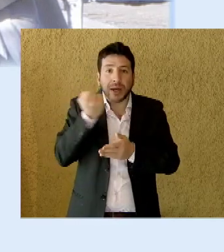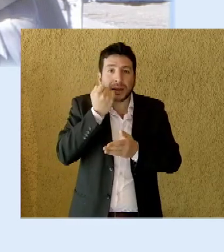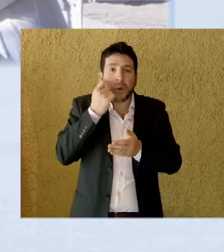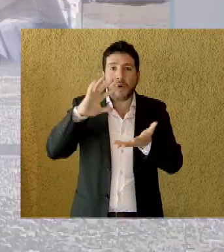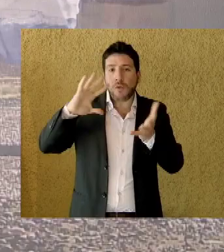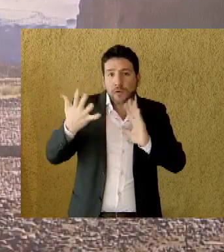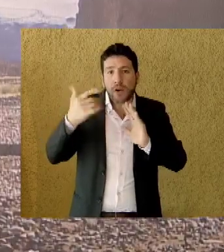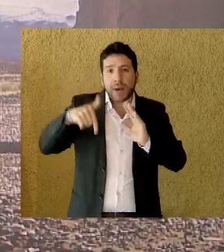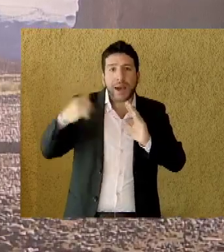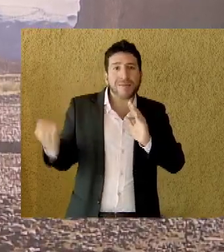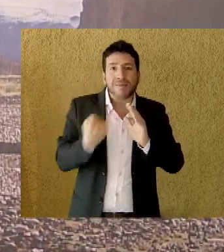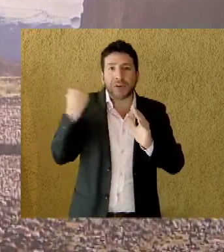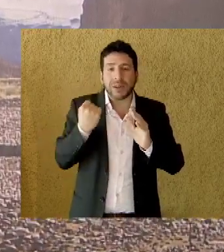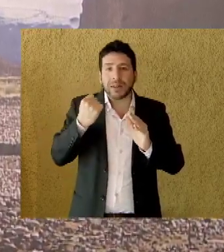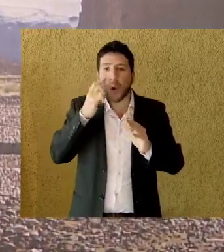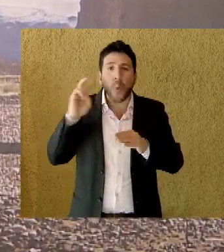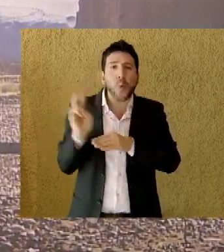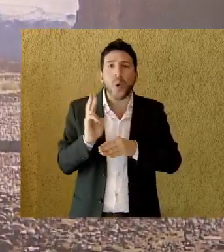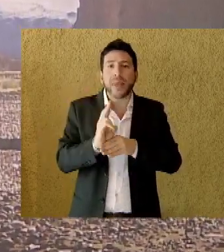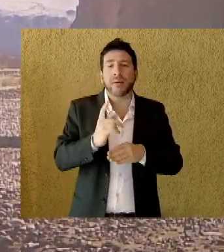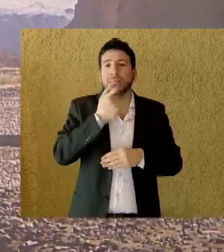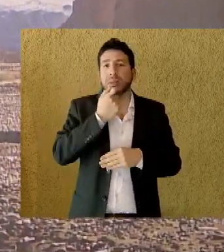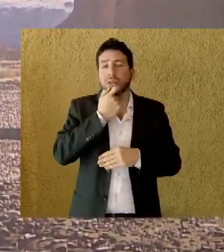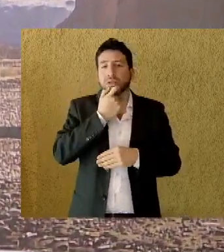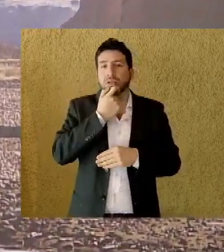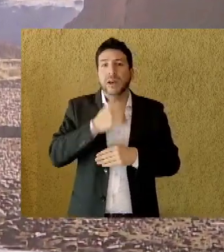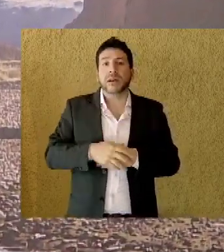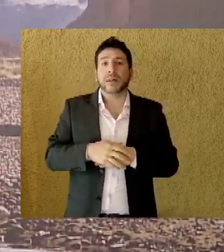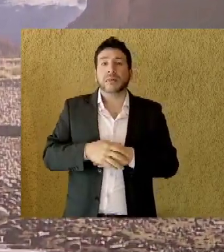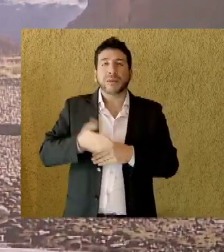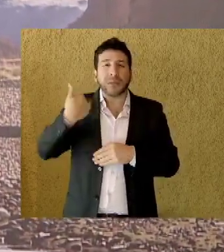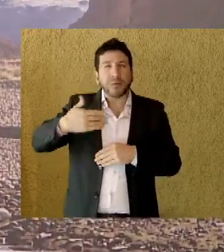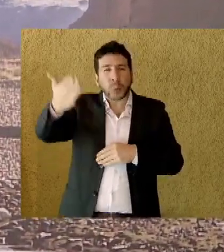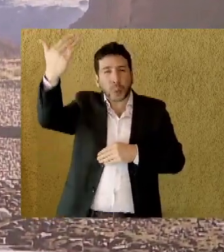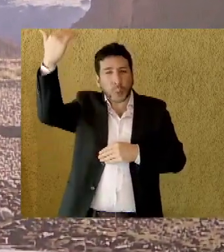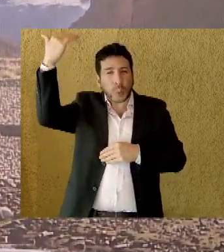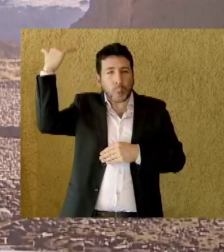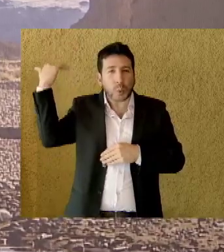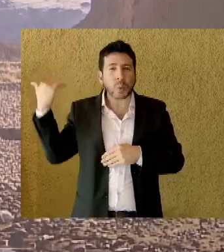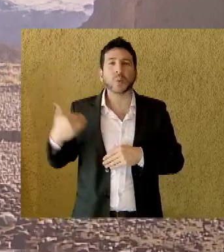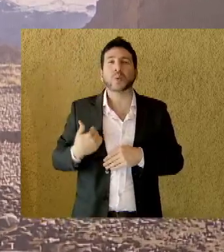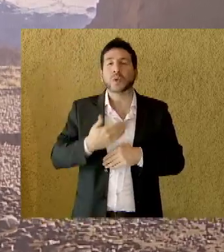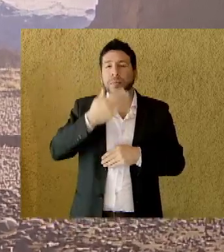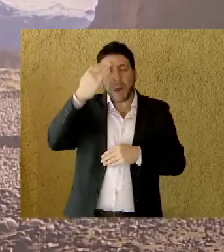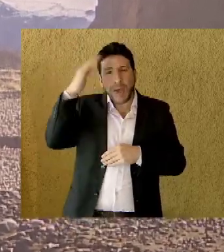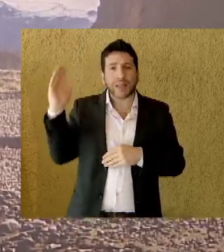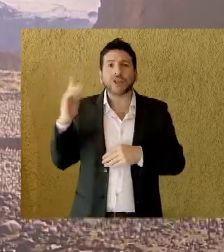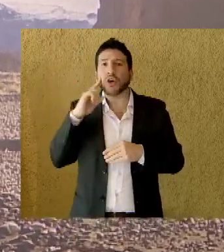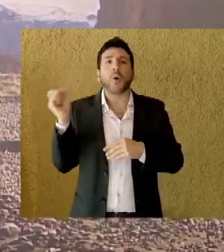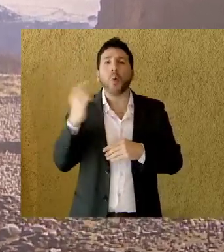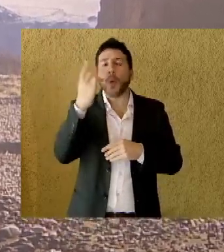de este recurso hídrico, toda la logística que ya desde los huarpes comenzó a cranearse y que se fue